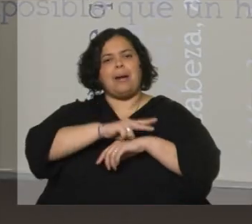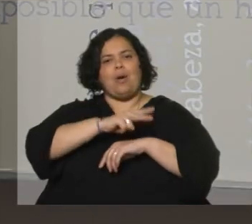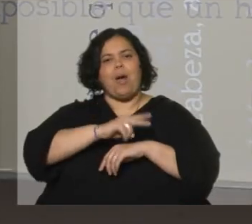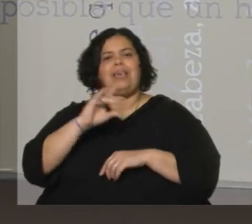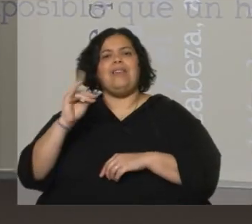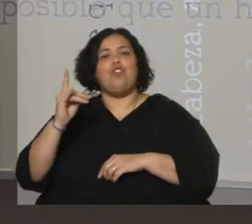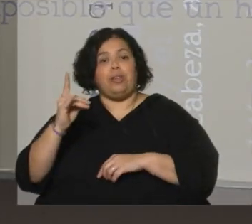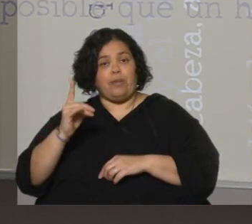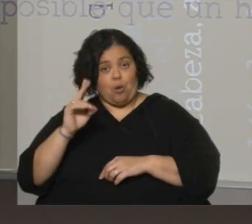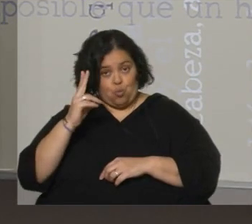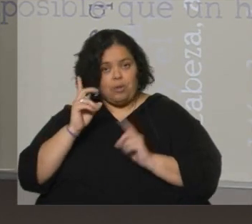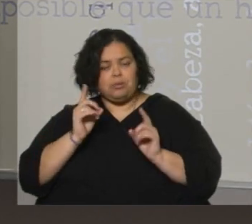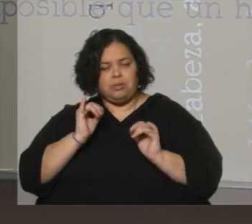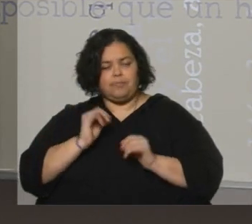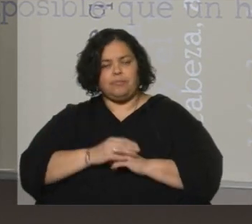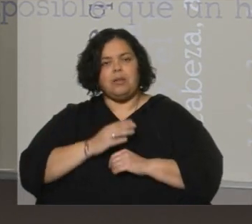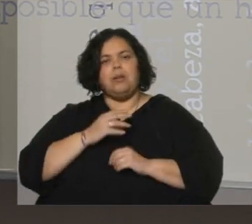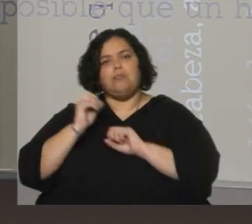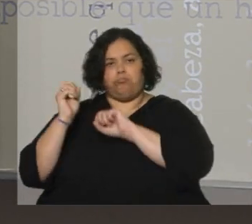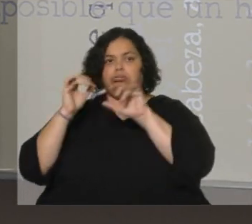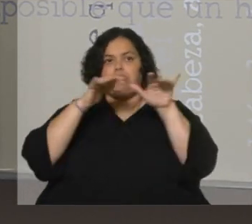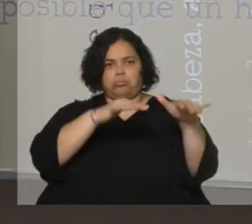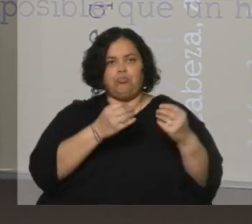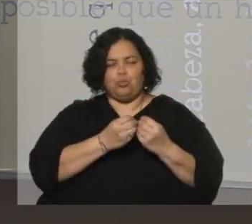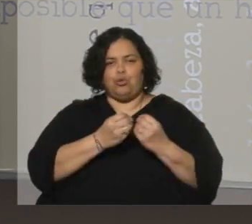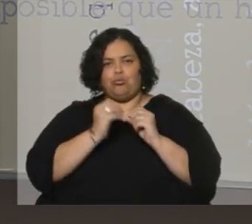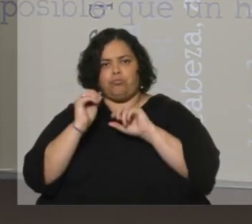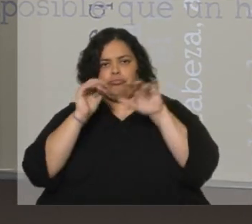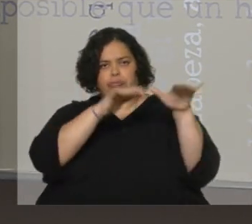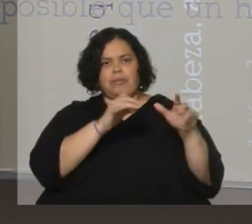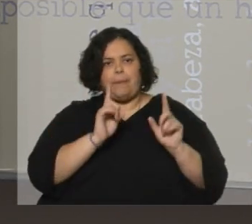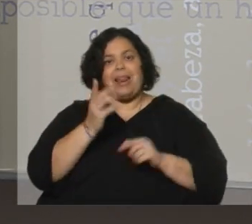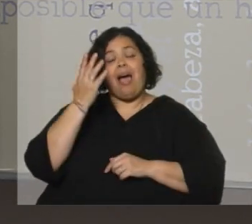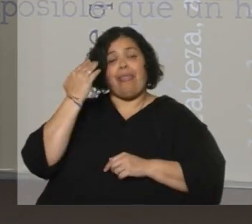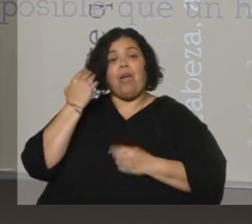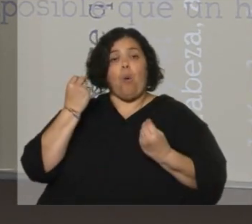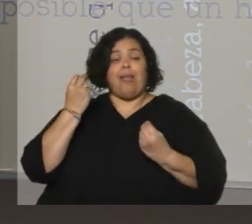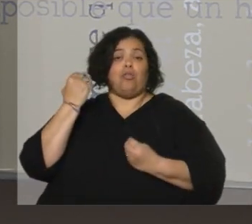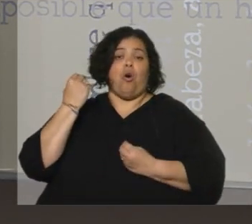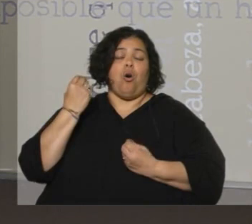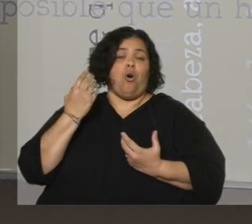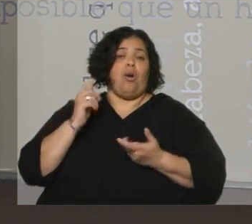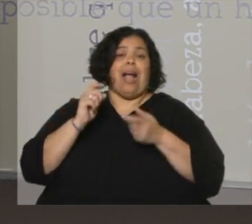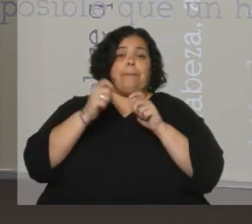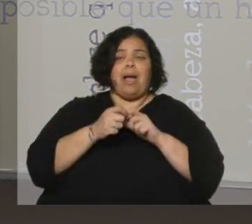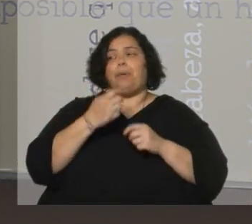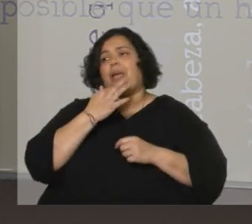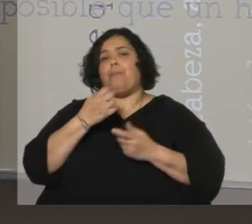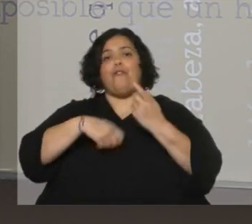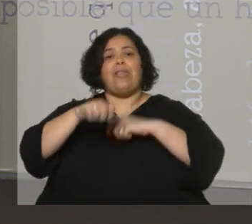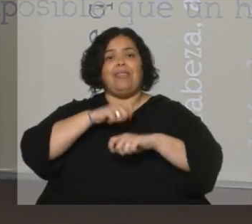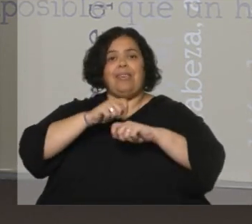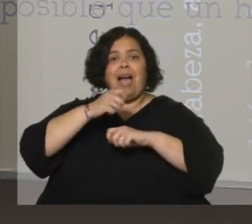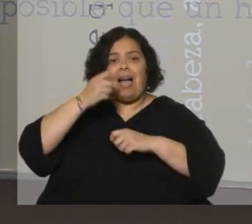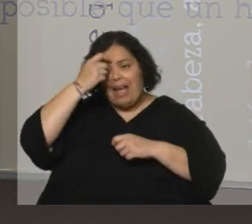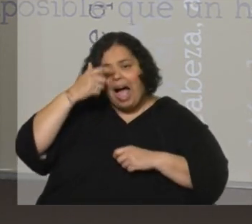habido hubo una migración importante Este creo que también se dio en aquel momento cuando hubo se se cambiaba se vendían Campos en Uruguay gente compraba en